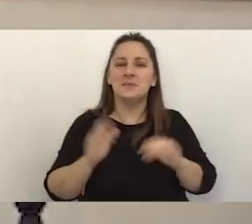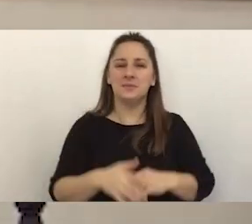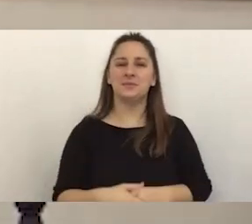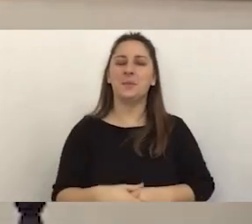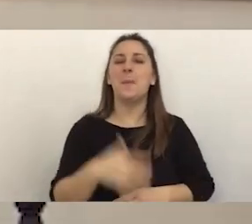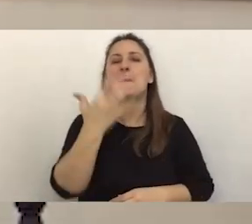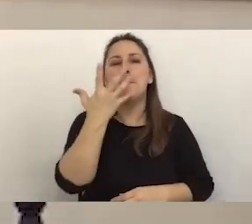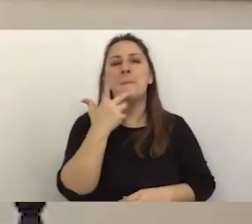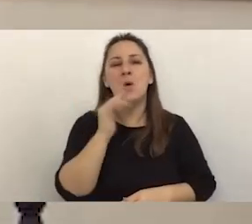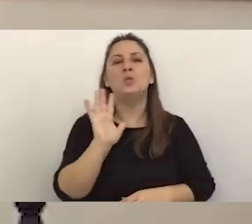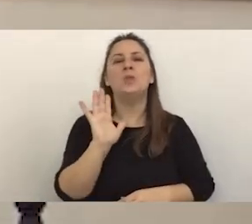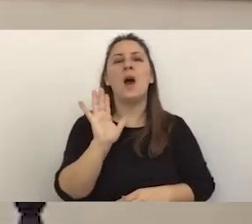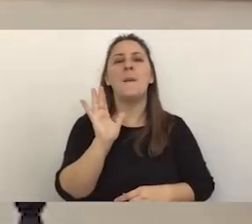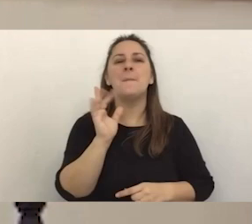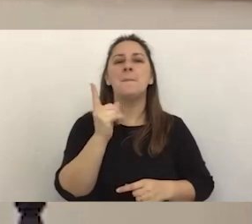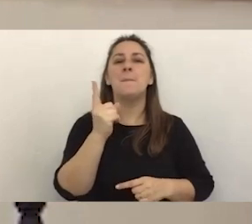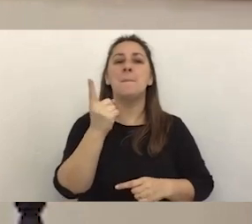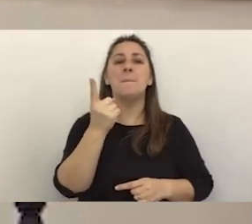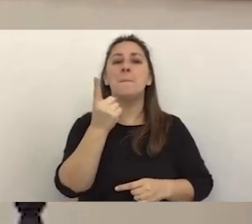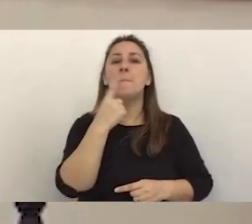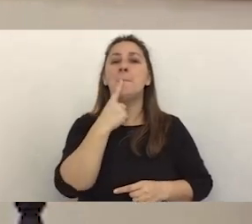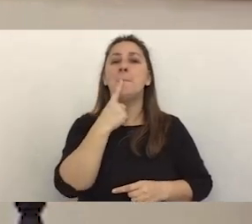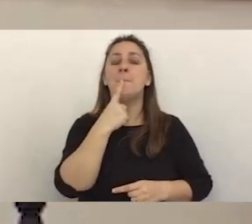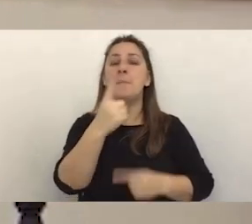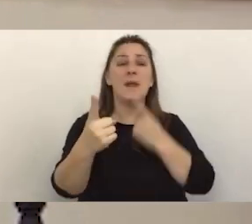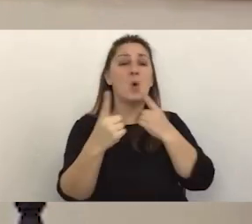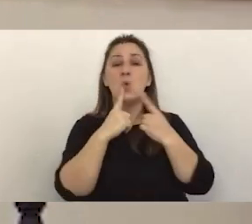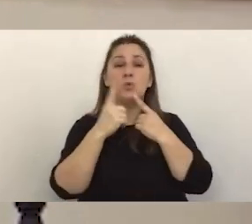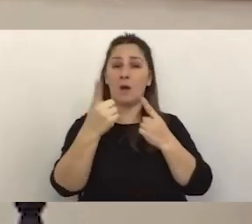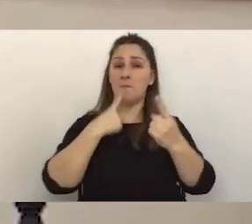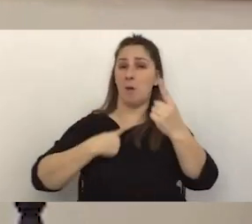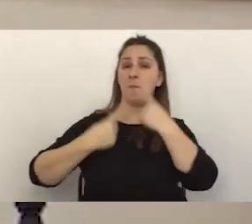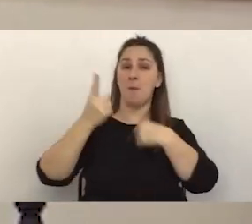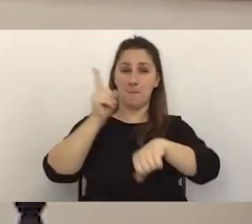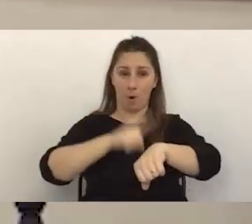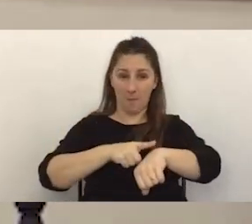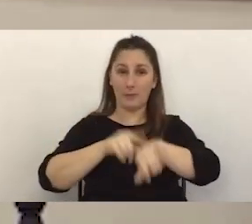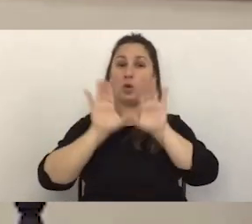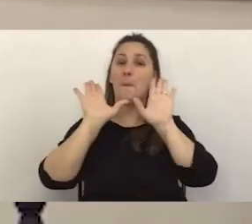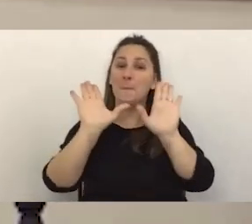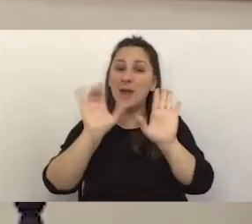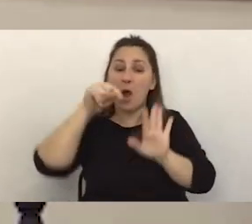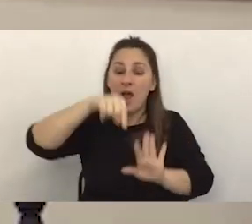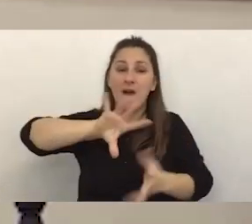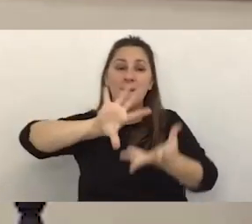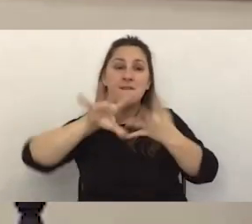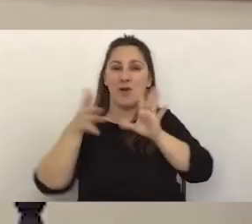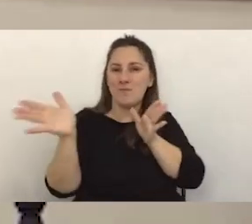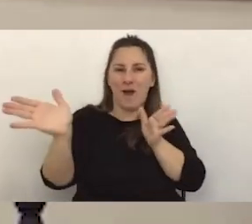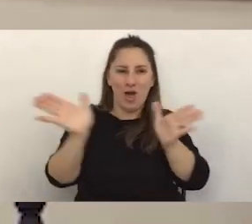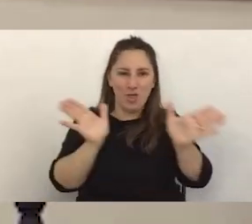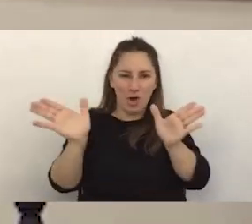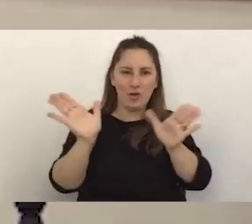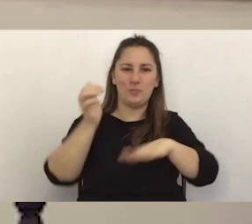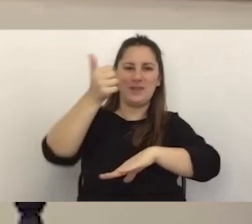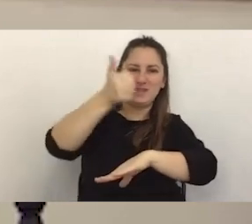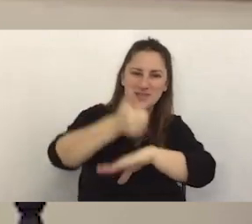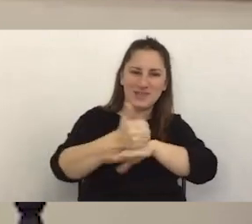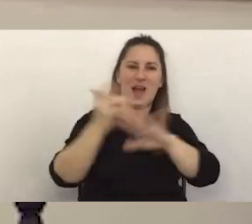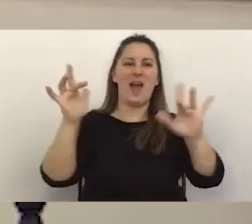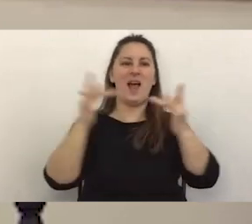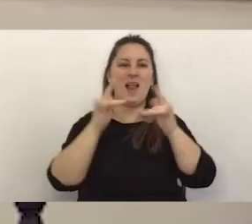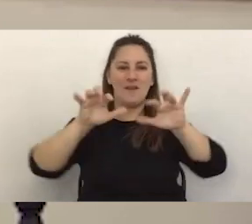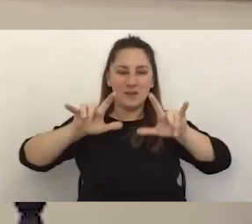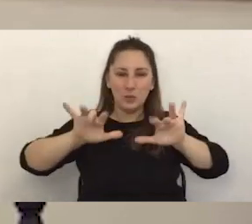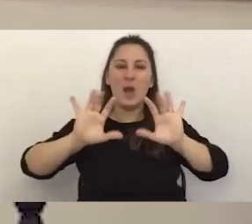las preguntas que tengan, contestarlas en el momento. Sin embargo, en esta modalidad híbrida es un poco complicado. Así que lo que vamos a hacer